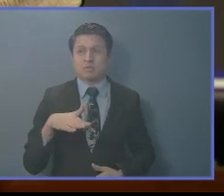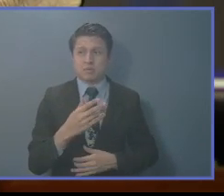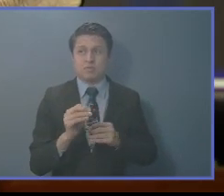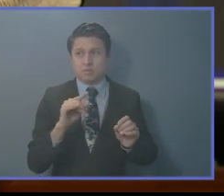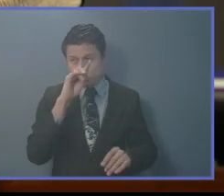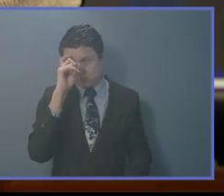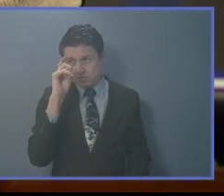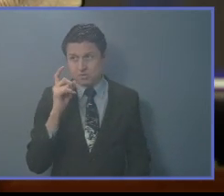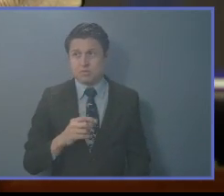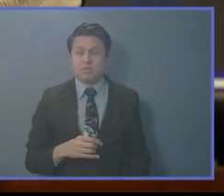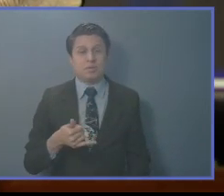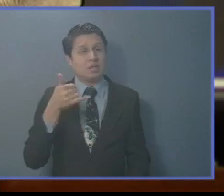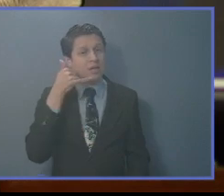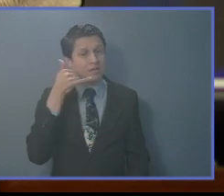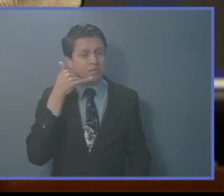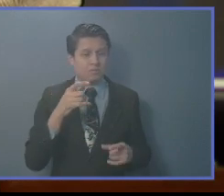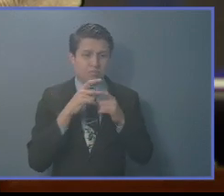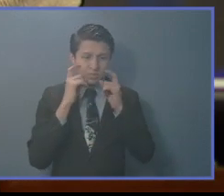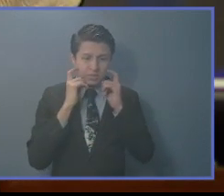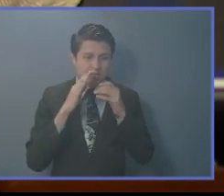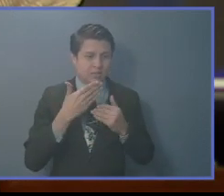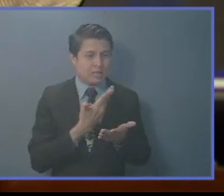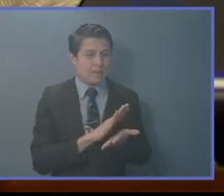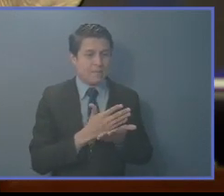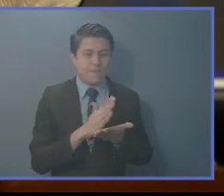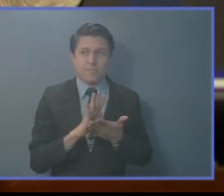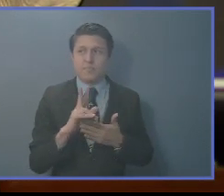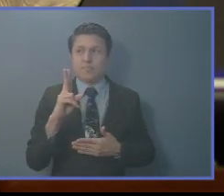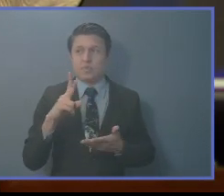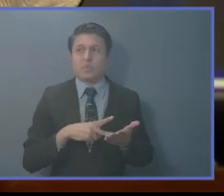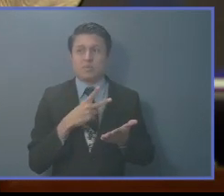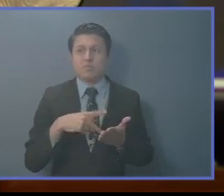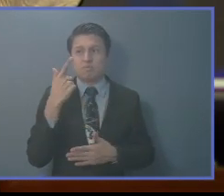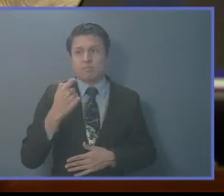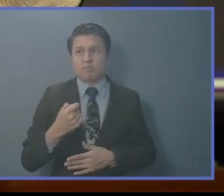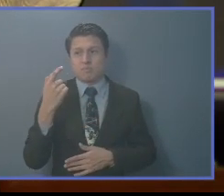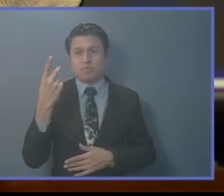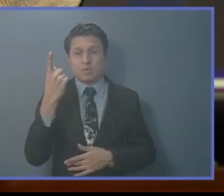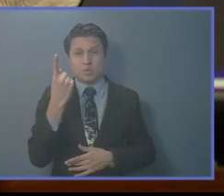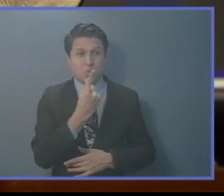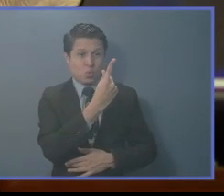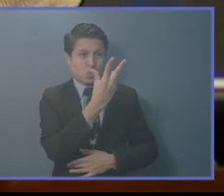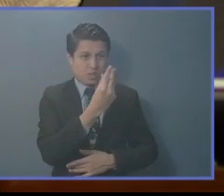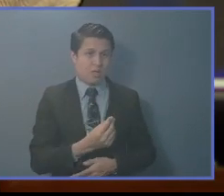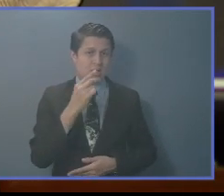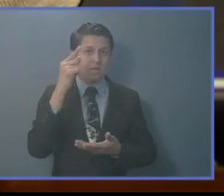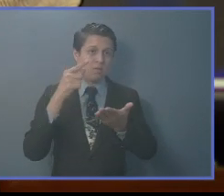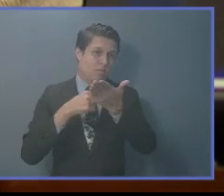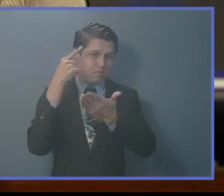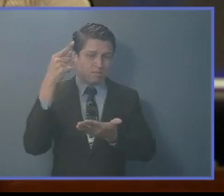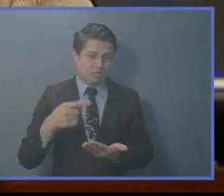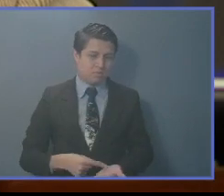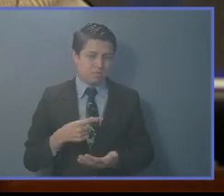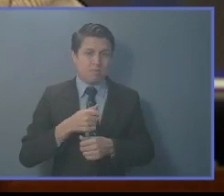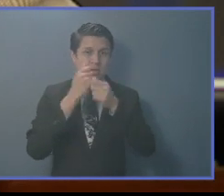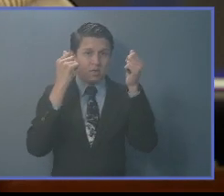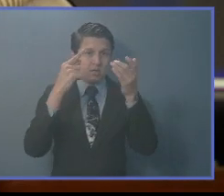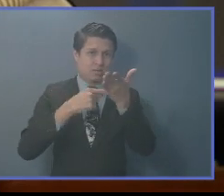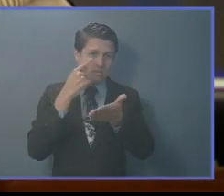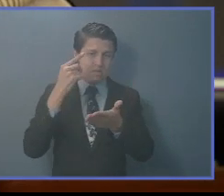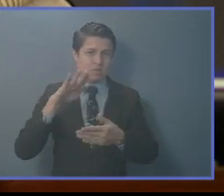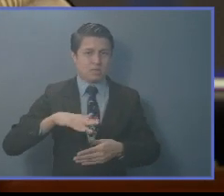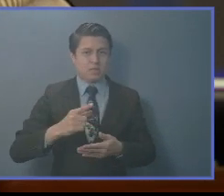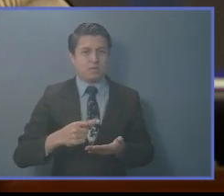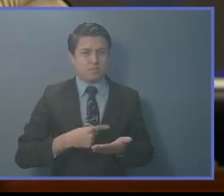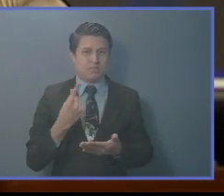trabajo, teclados, teléfono y mascarillas de puertas 2 veces al día en el caso de las oficinas que no tengan que ver con atención